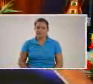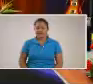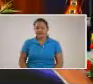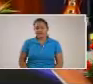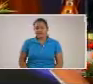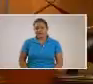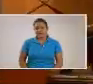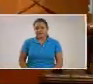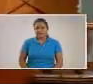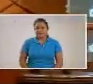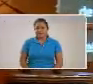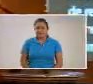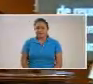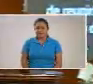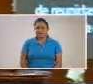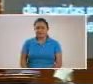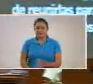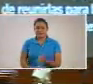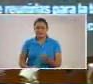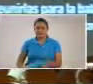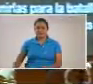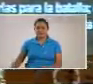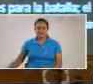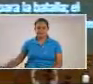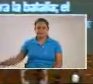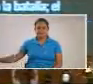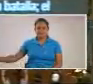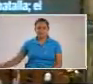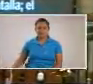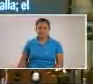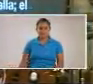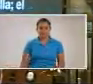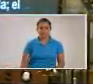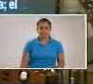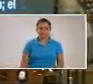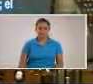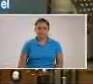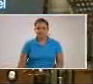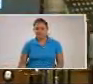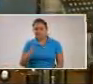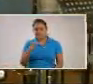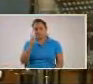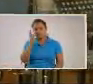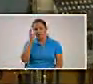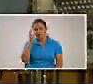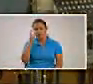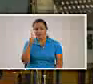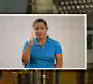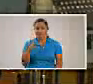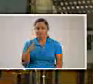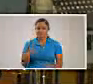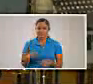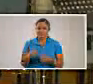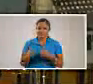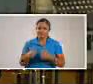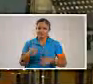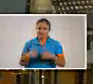12 frutos. Pero usted ha oído de algún evento deportivo que va a haber el próximo mes por